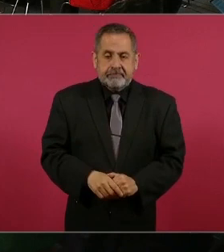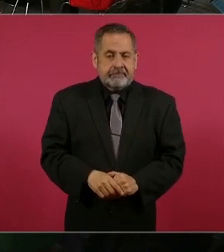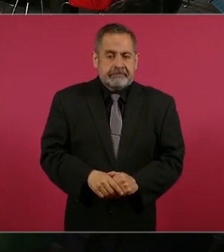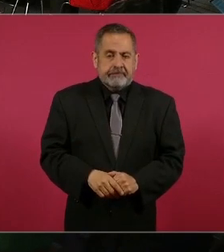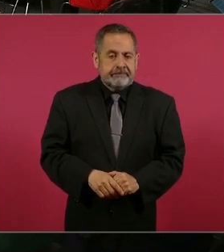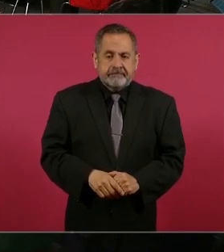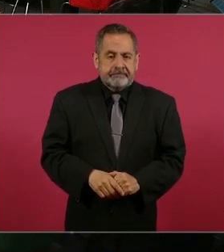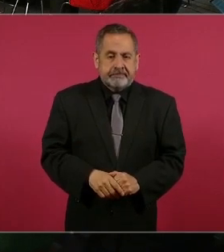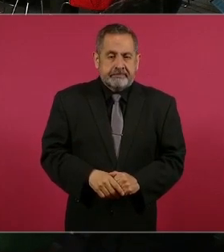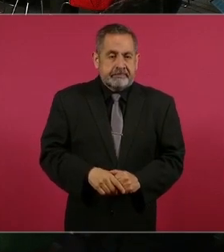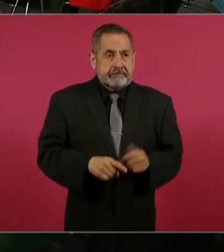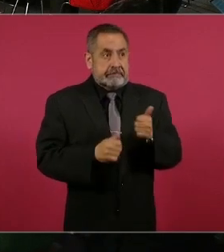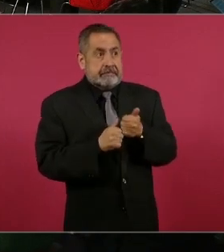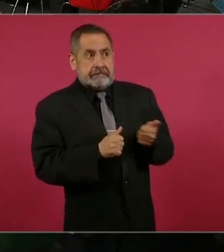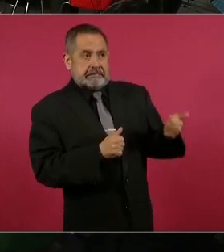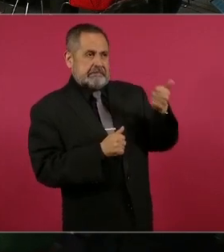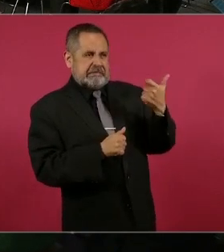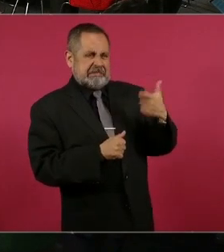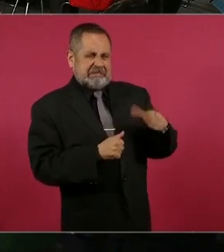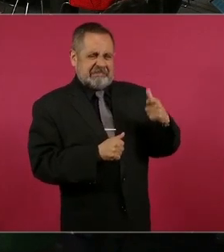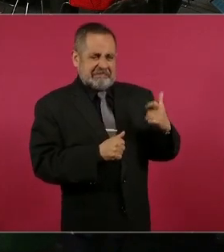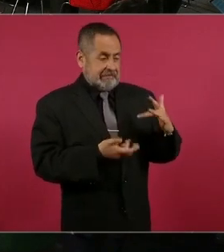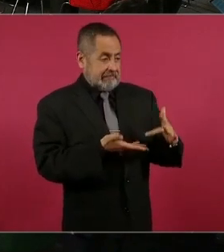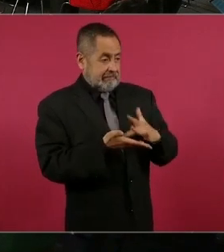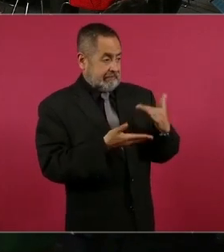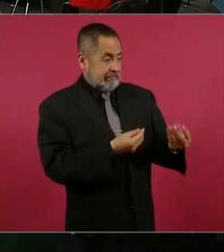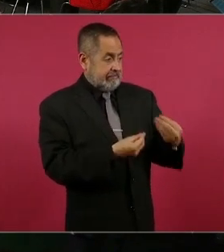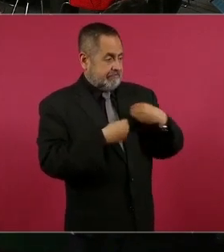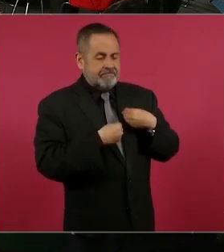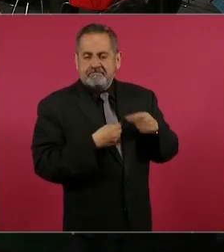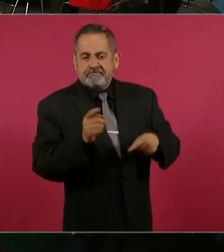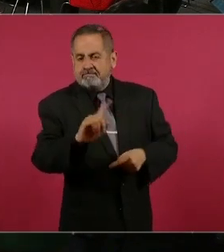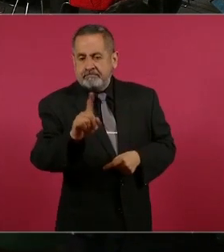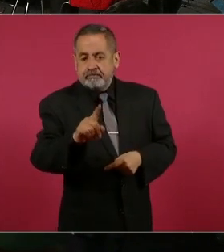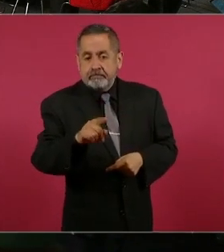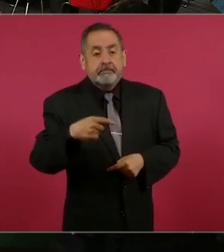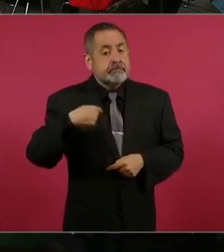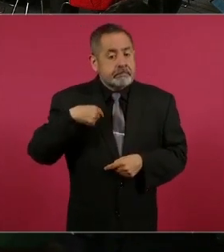no nos apoyaron los de arriba, nos apoyó el pueblo.